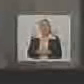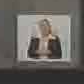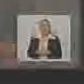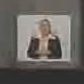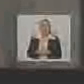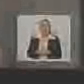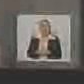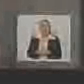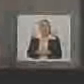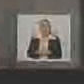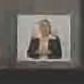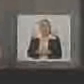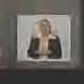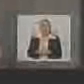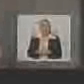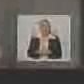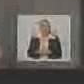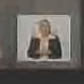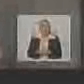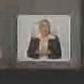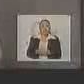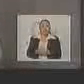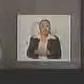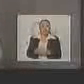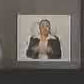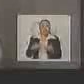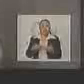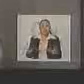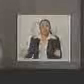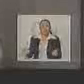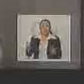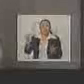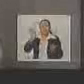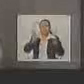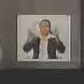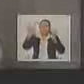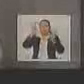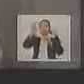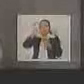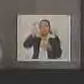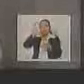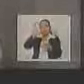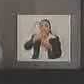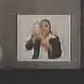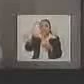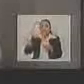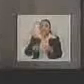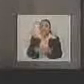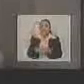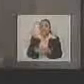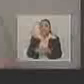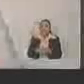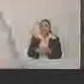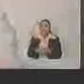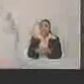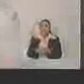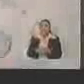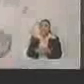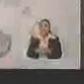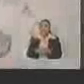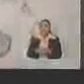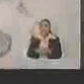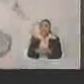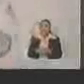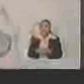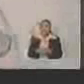En el mensaje inicial tiene la palabra el candidato del partido Encuentro Social, Elías Israel Talavera Ruiz. Adelante. Buenas tardes,